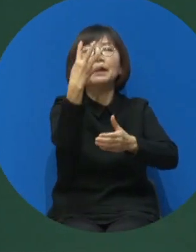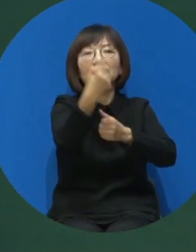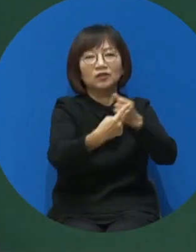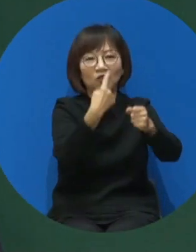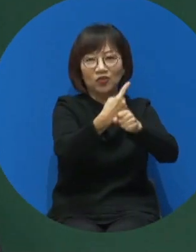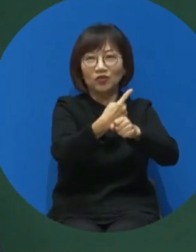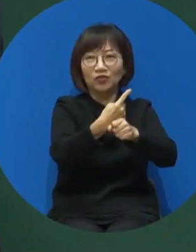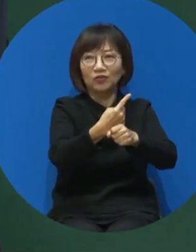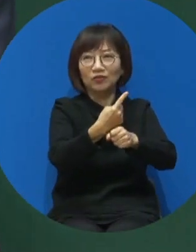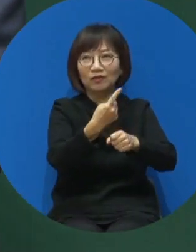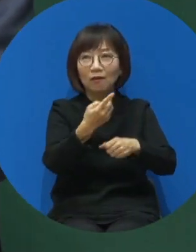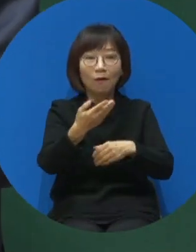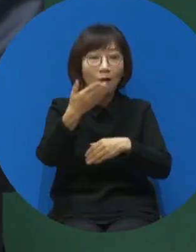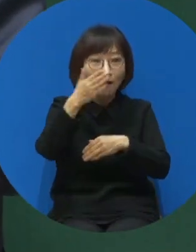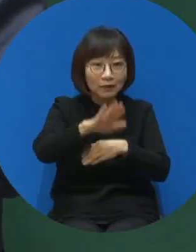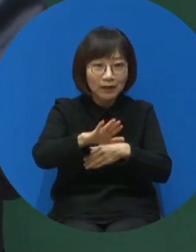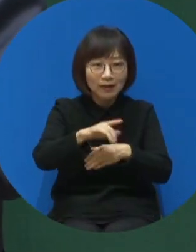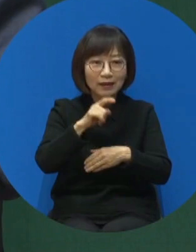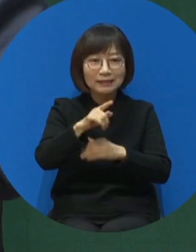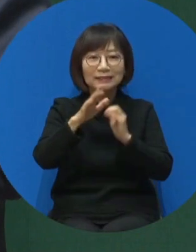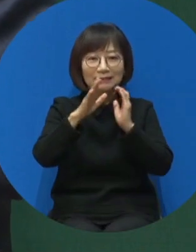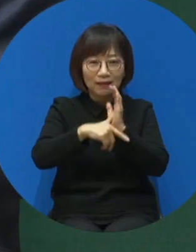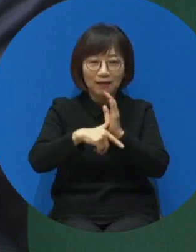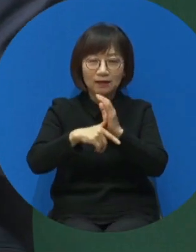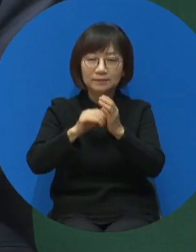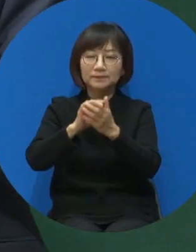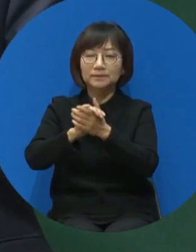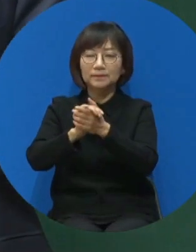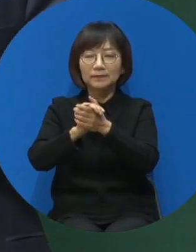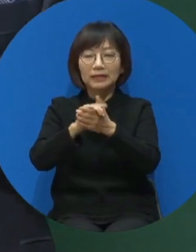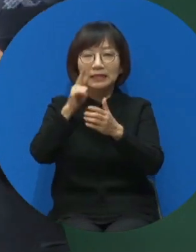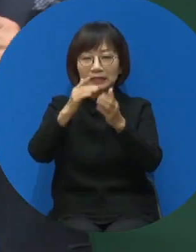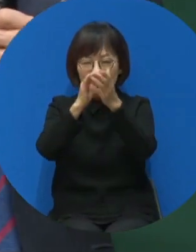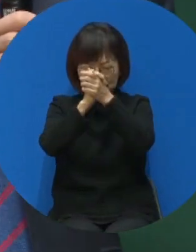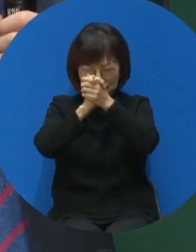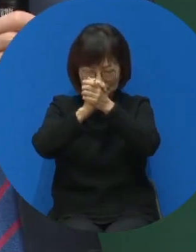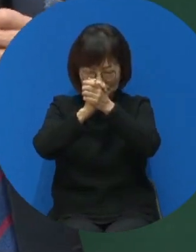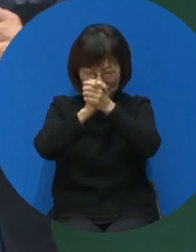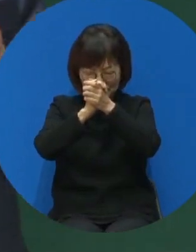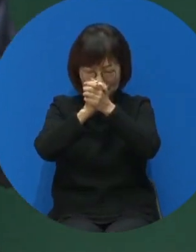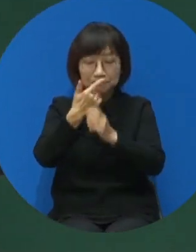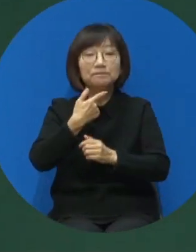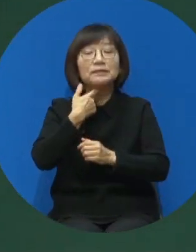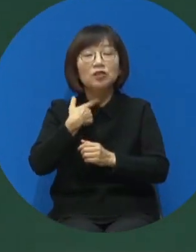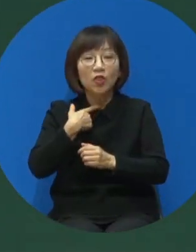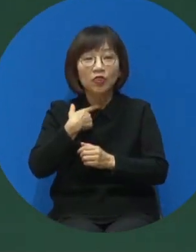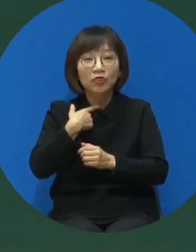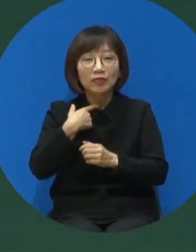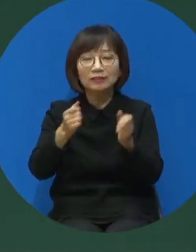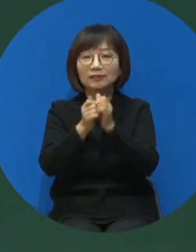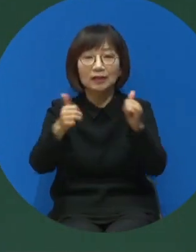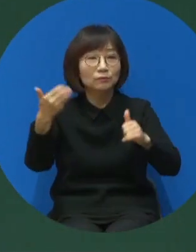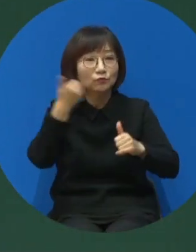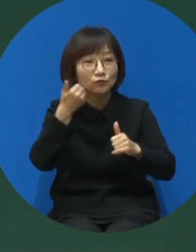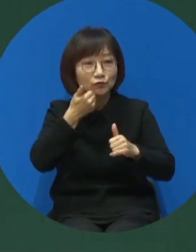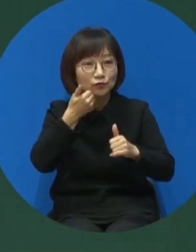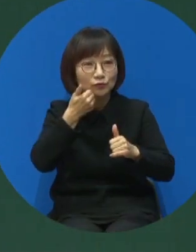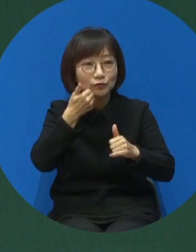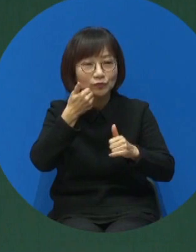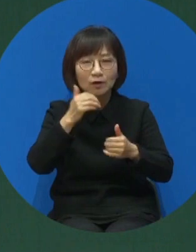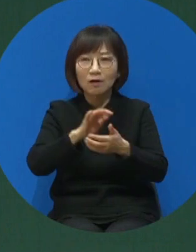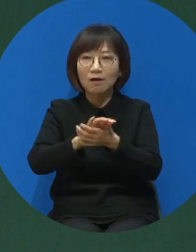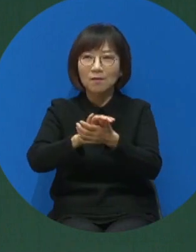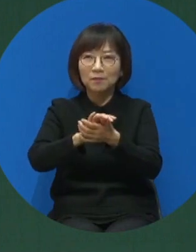base jaime 95 se meta hubieron cuatrocientos años que nadie descubrió esto y alguien lo descubrió esa persona fue moisés